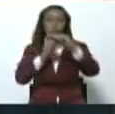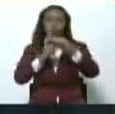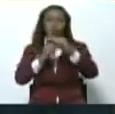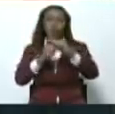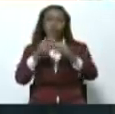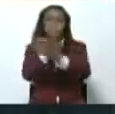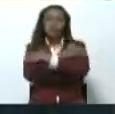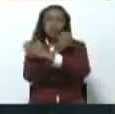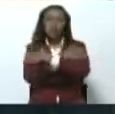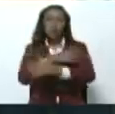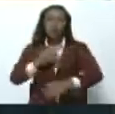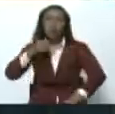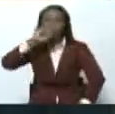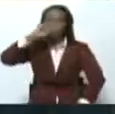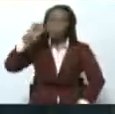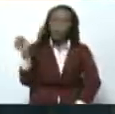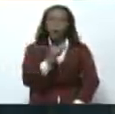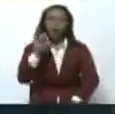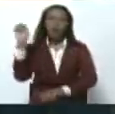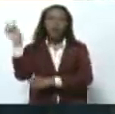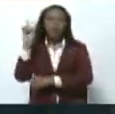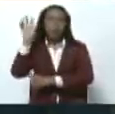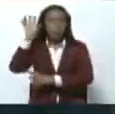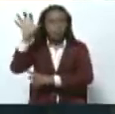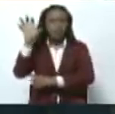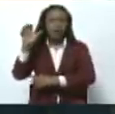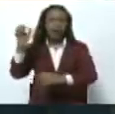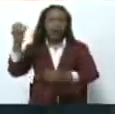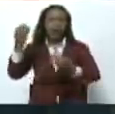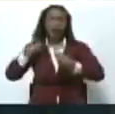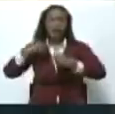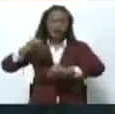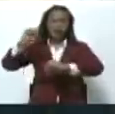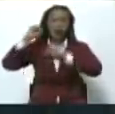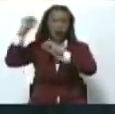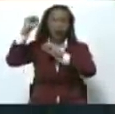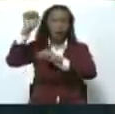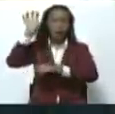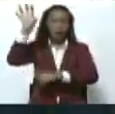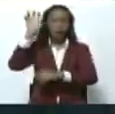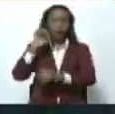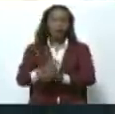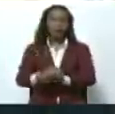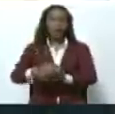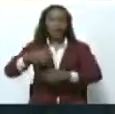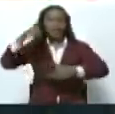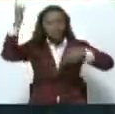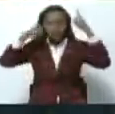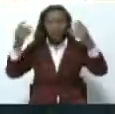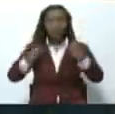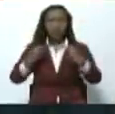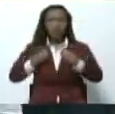viva nuestra amada patria Venezuela! ¡Que viva la patria! ¡Chávez vive!